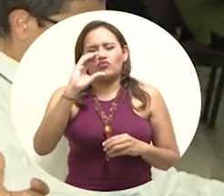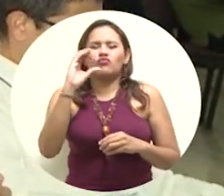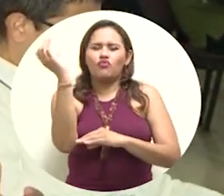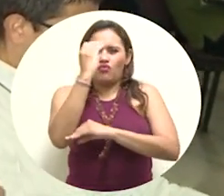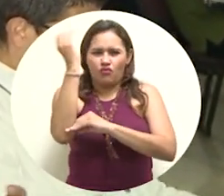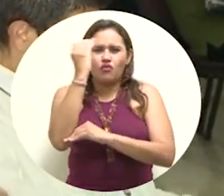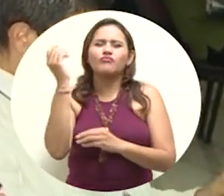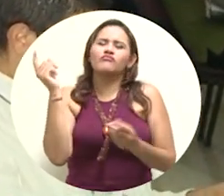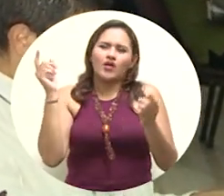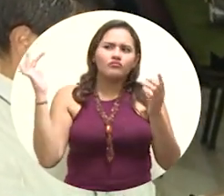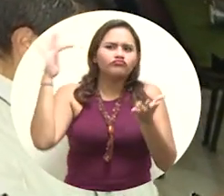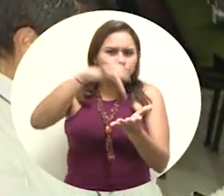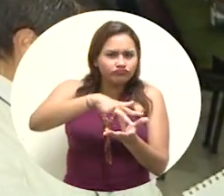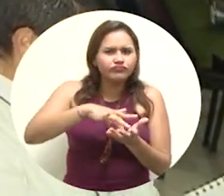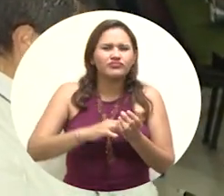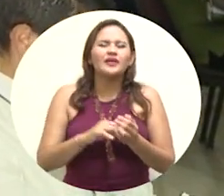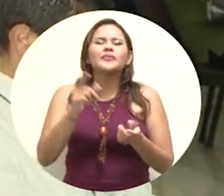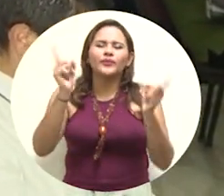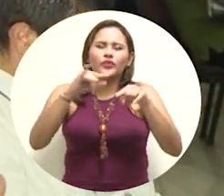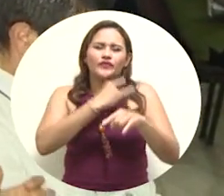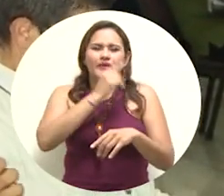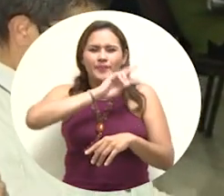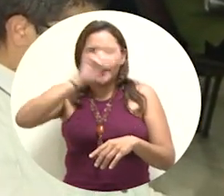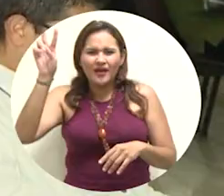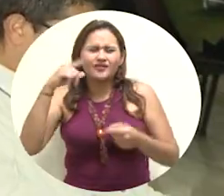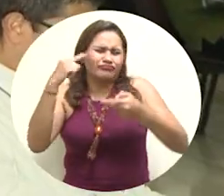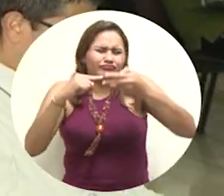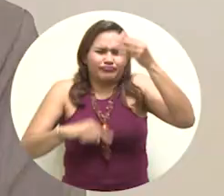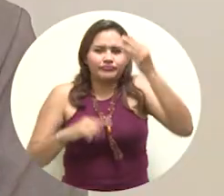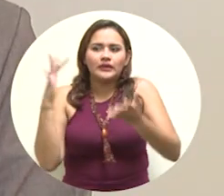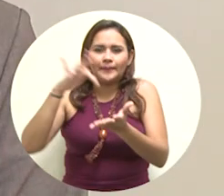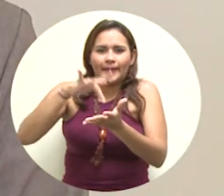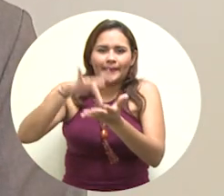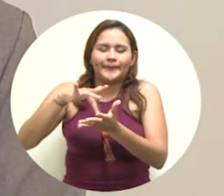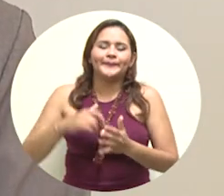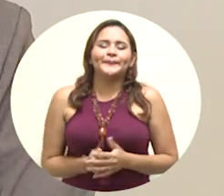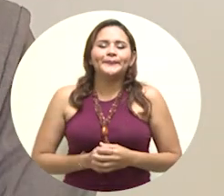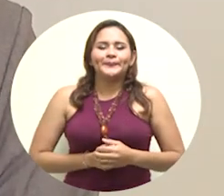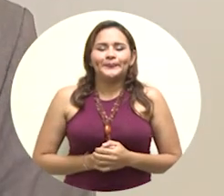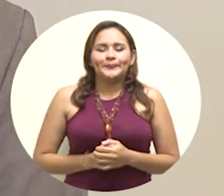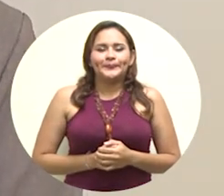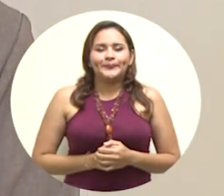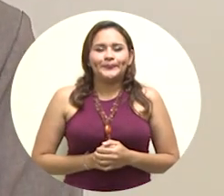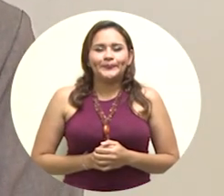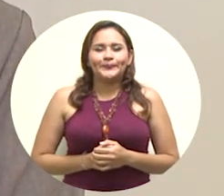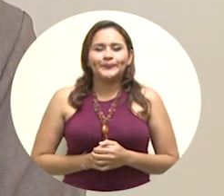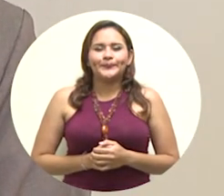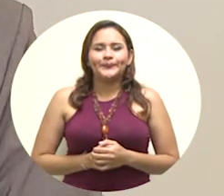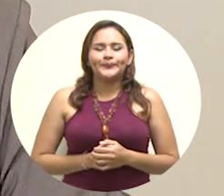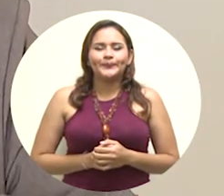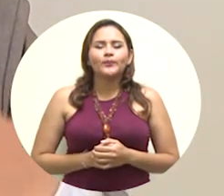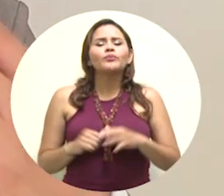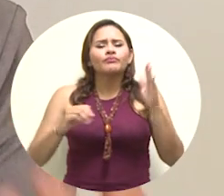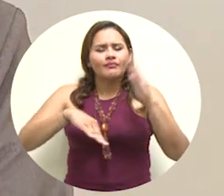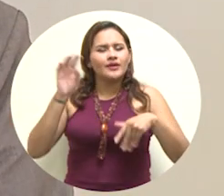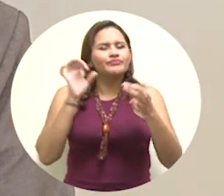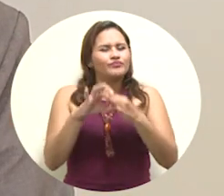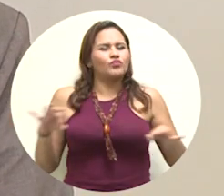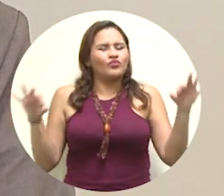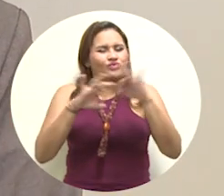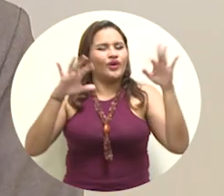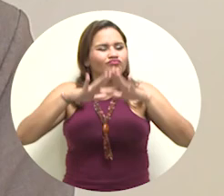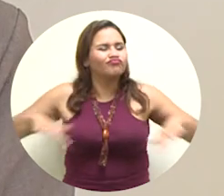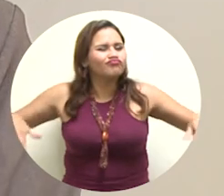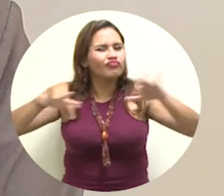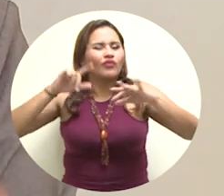y Desarrollo de la Pequeña y Mediana Empresa, FEADMIPYME. Poder encontrar que cada vez se consolida un espacio donde se